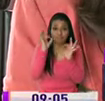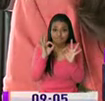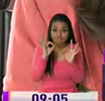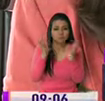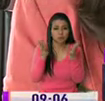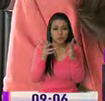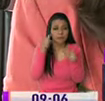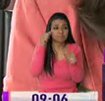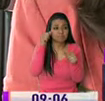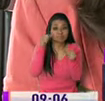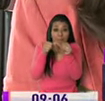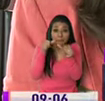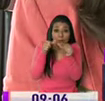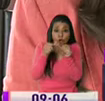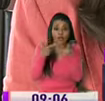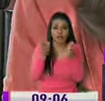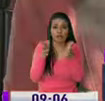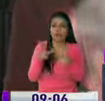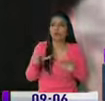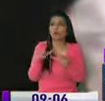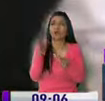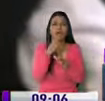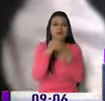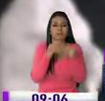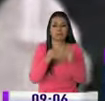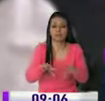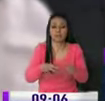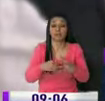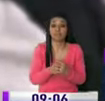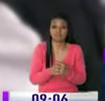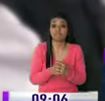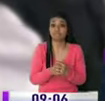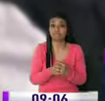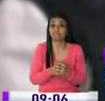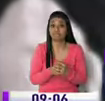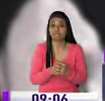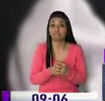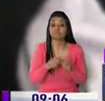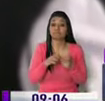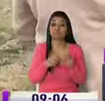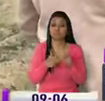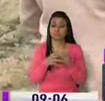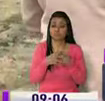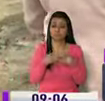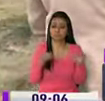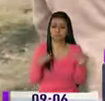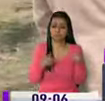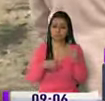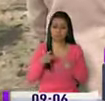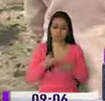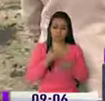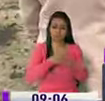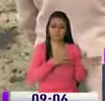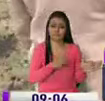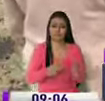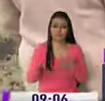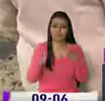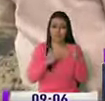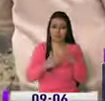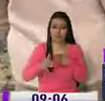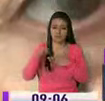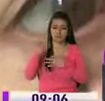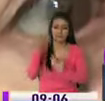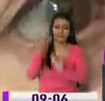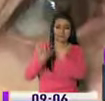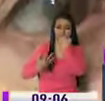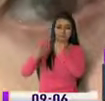tener memoria, de orientarnos. Para mitigar los efectos de esta enfermedad existen varias terapias, así nos lo explica